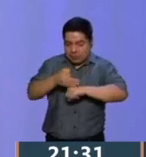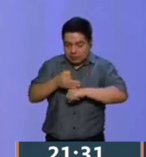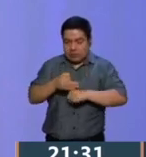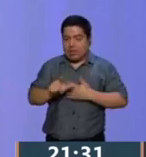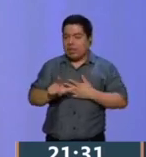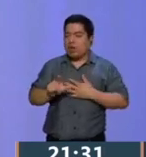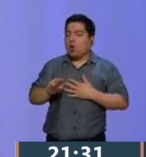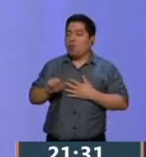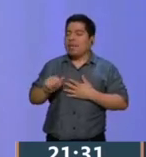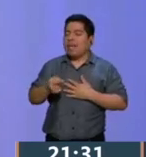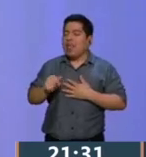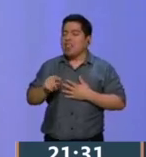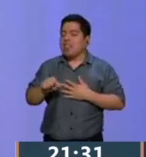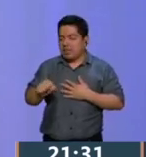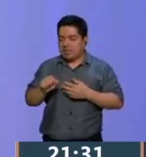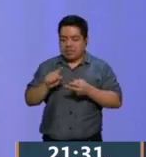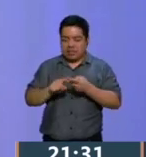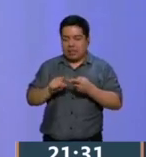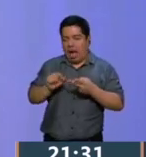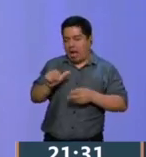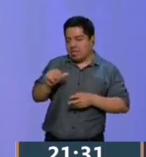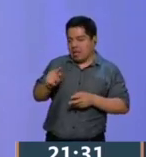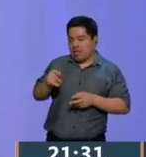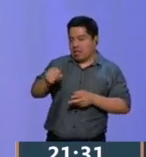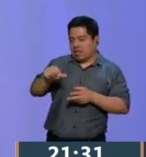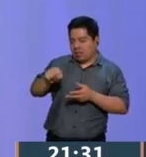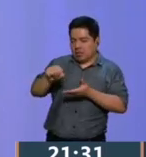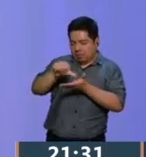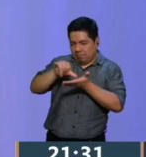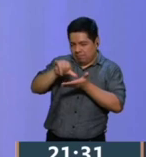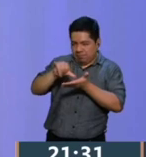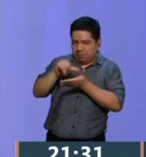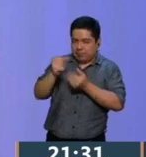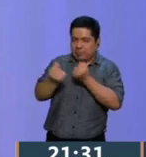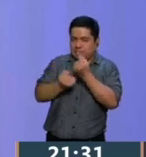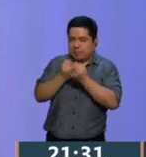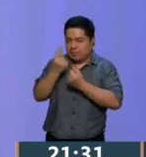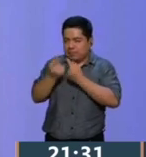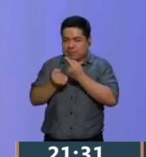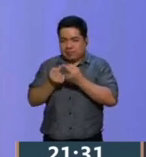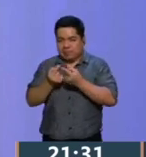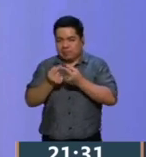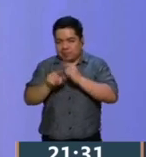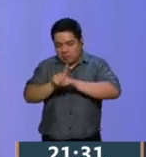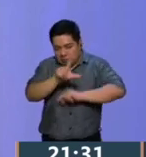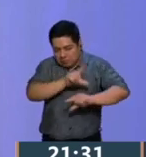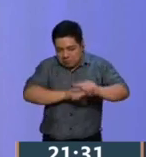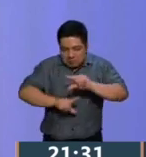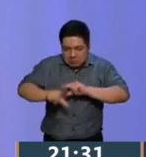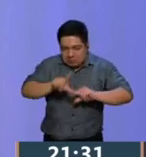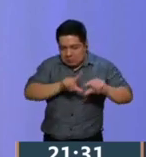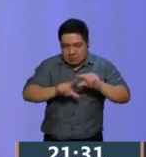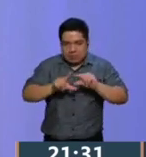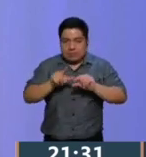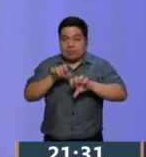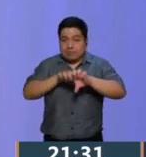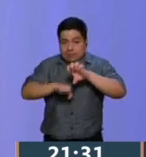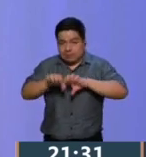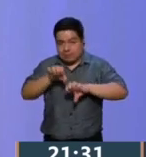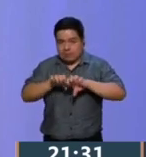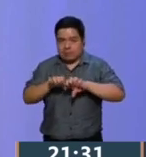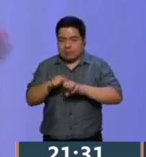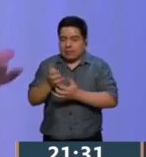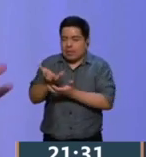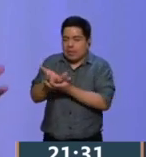los lubricantes y de los aceites, pero también salieron algunos laboratorios y algunas empresas que venden